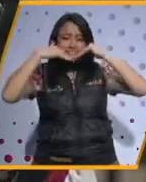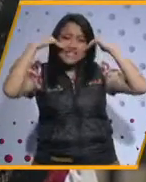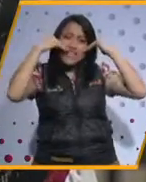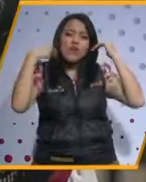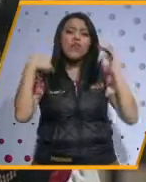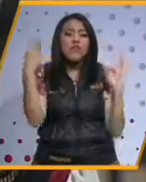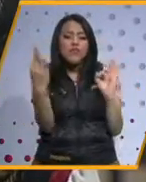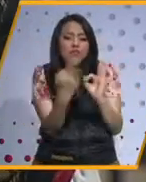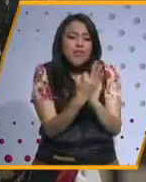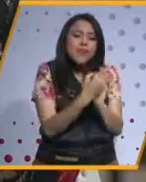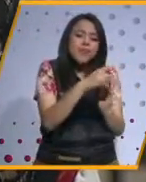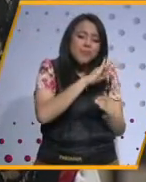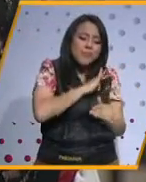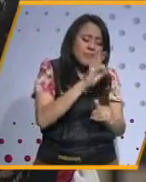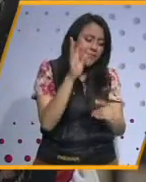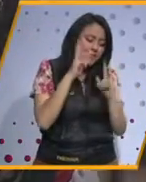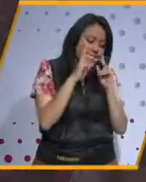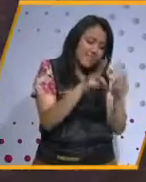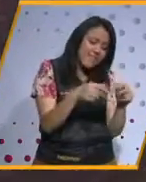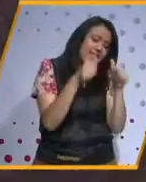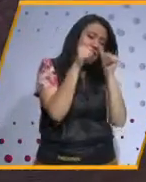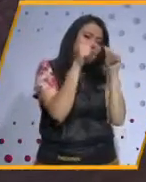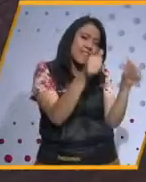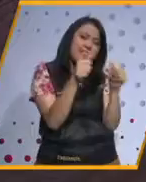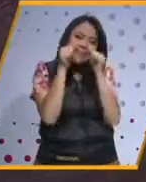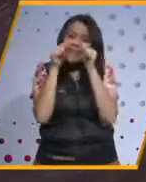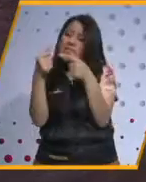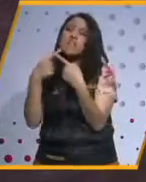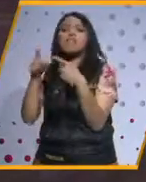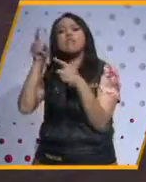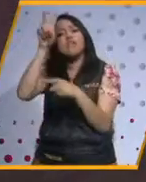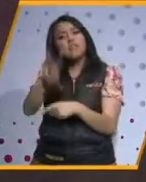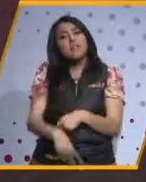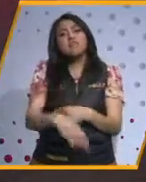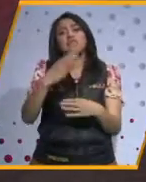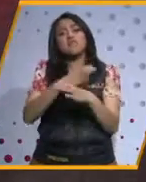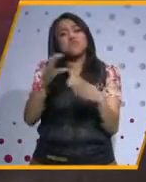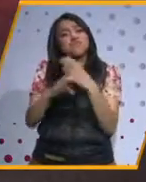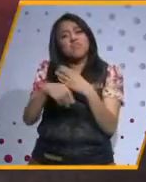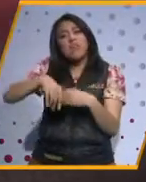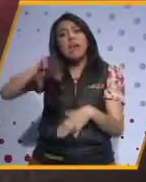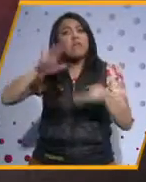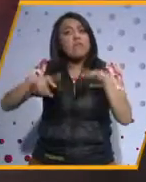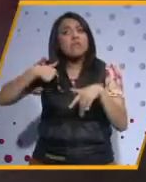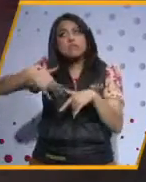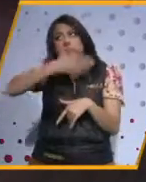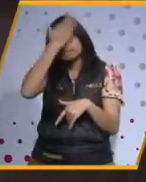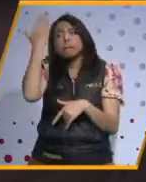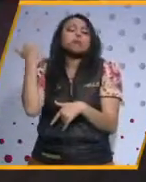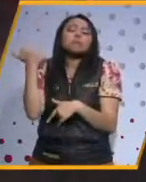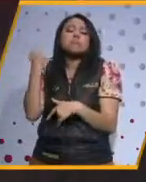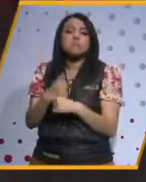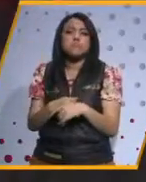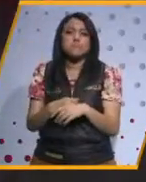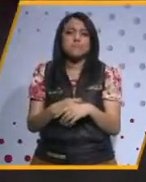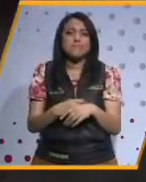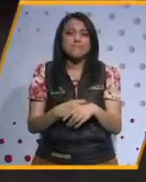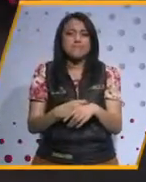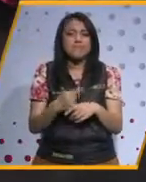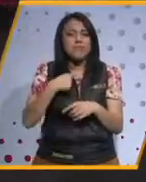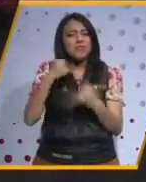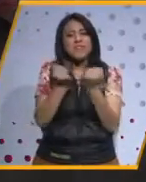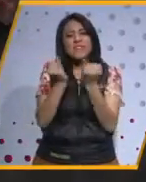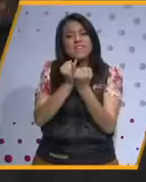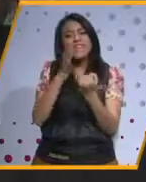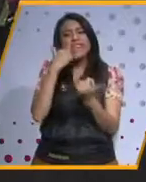o si ponemos un poquito de atención, nos damos cuenta de realidades que de pronto no vemos. Entonces, de verdad, yo otra vez agradecida